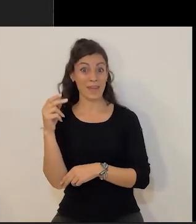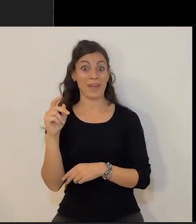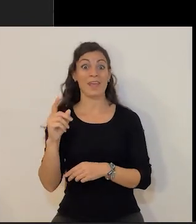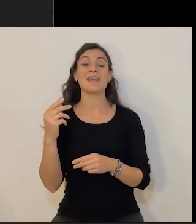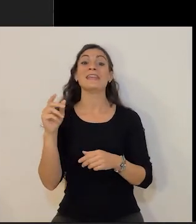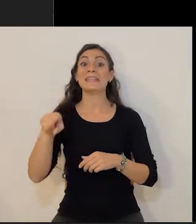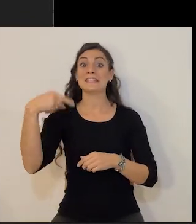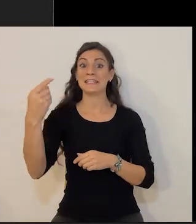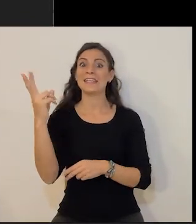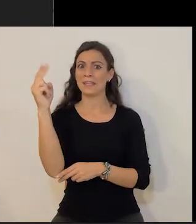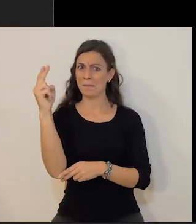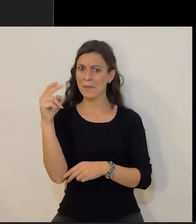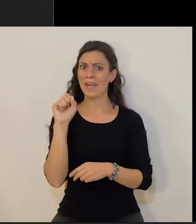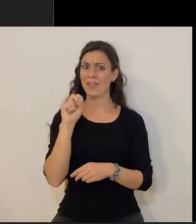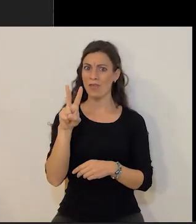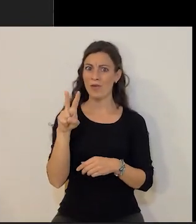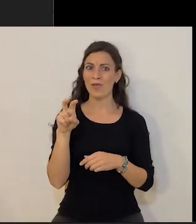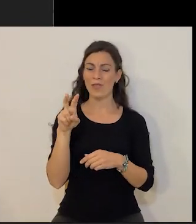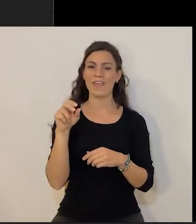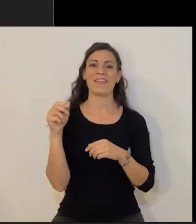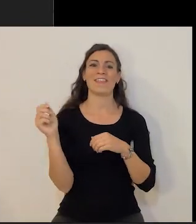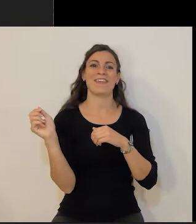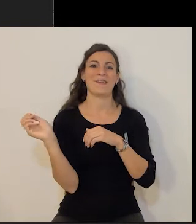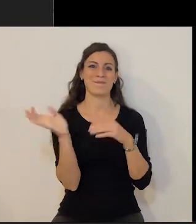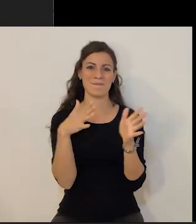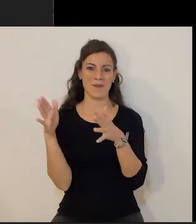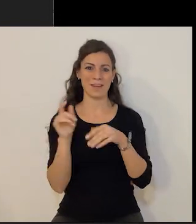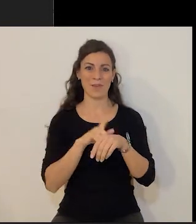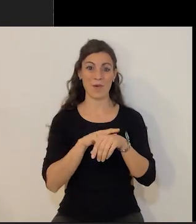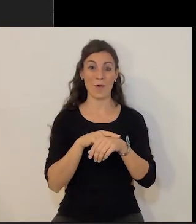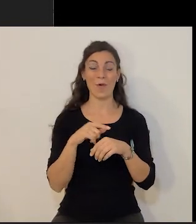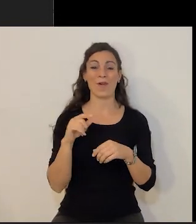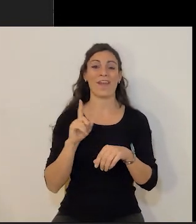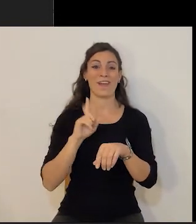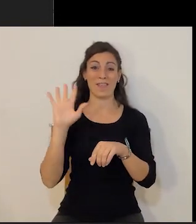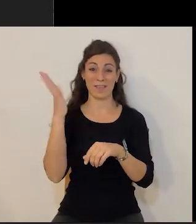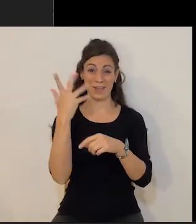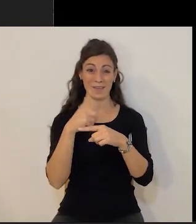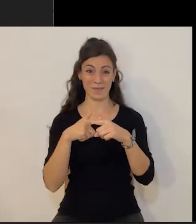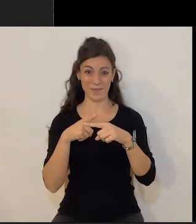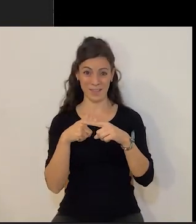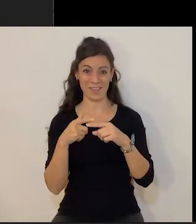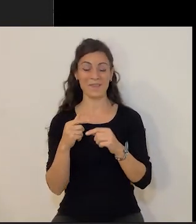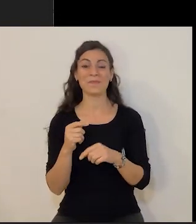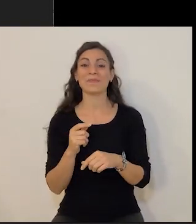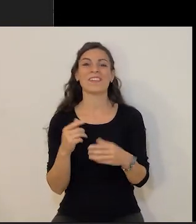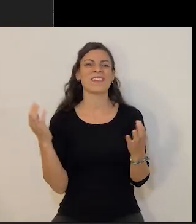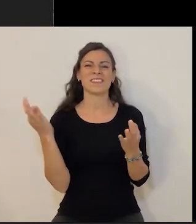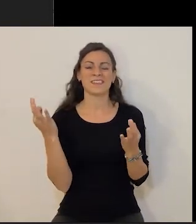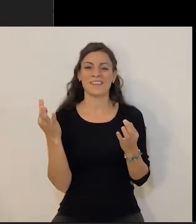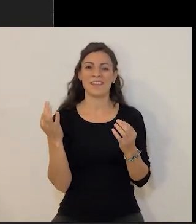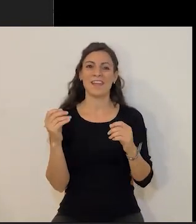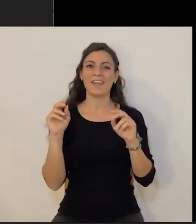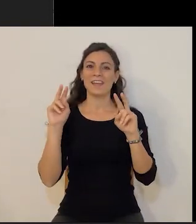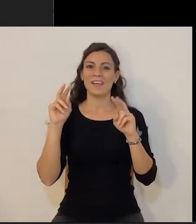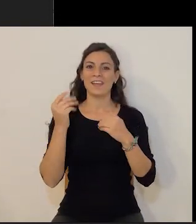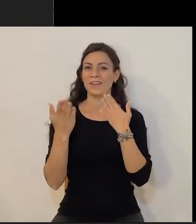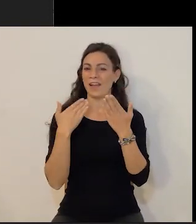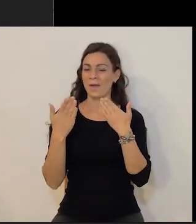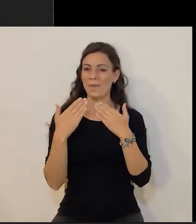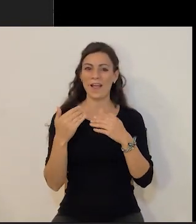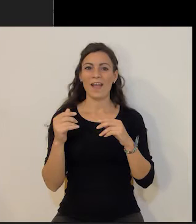este viernes 12 de marzo a las 17:30 para lo que es la orientación sobre